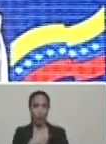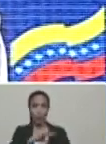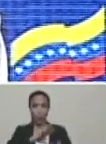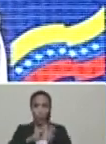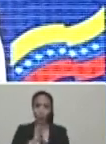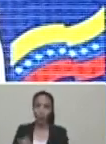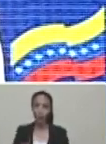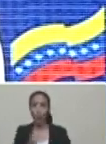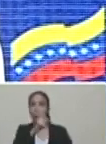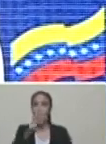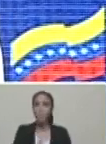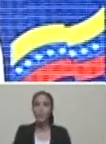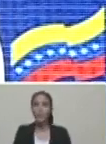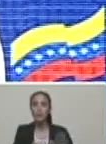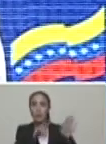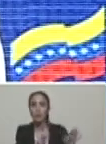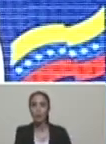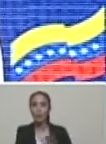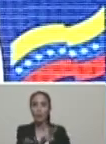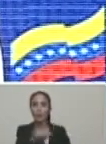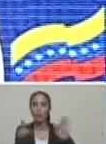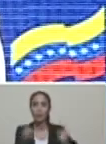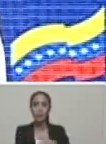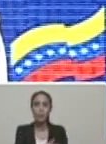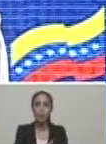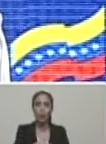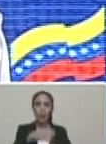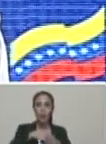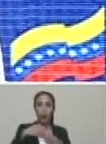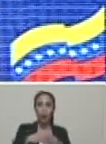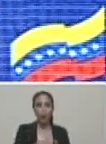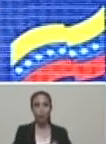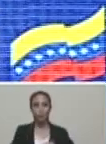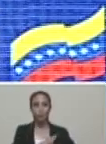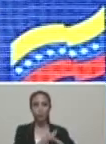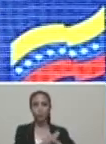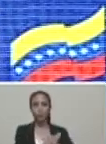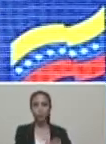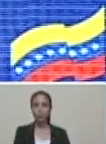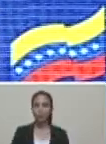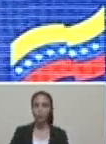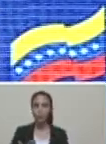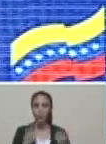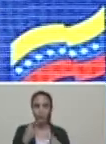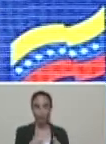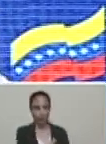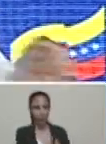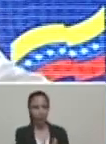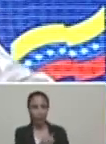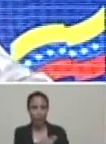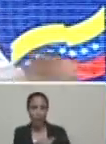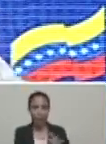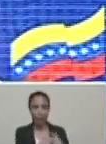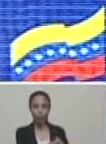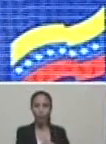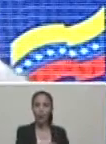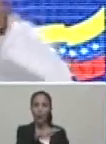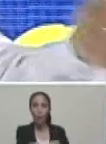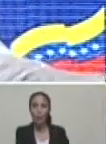secuestrados 1.726 millones de dólares que ya estaban contratados para comprar